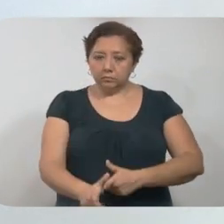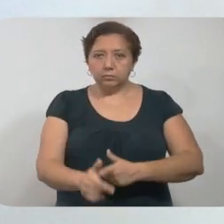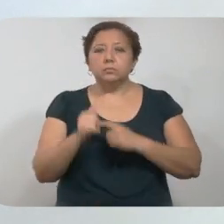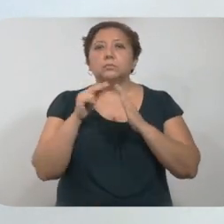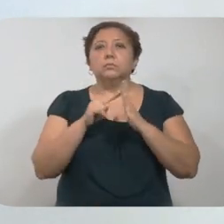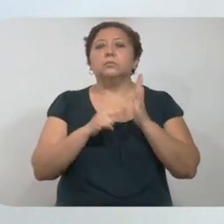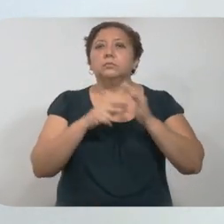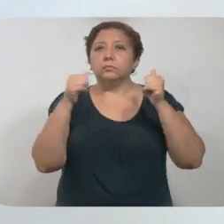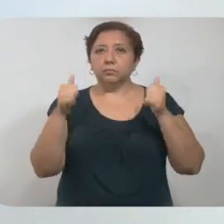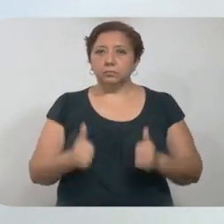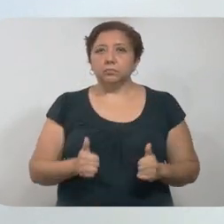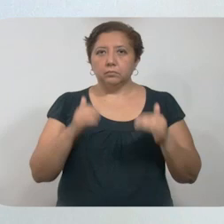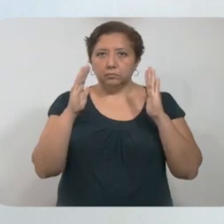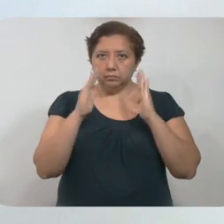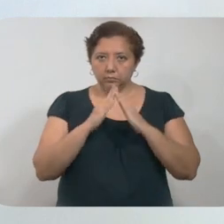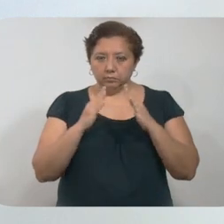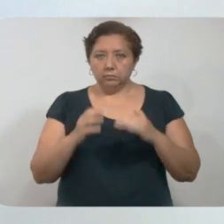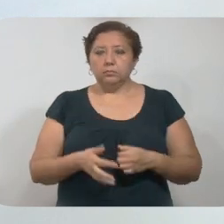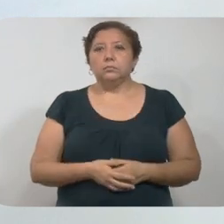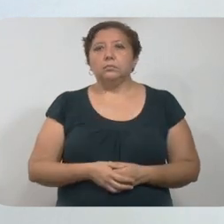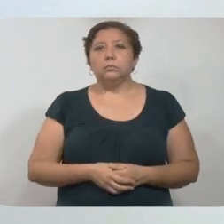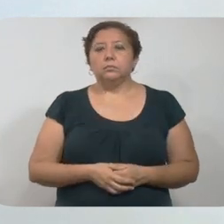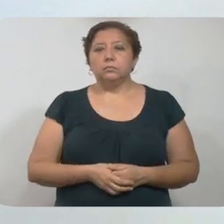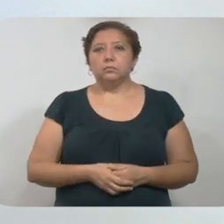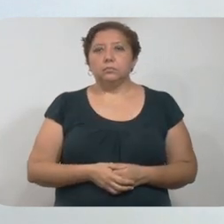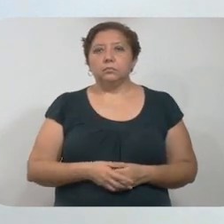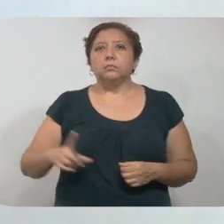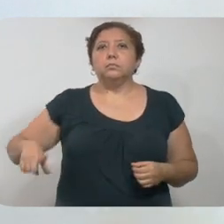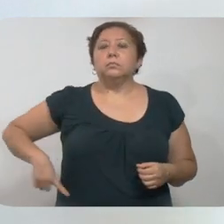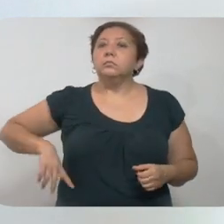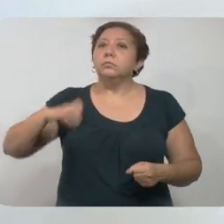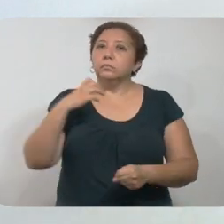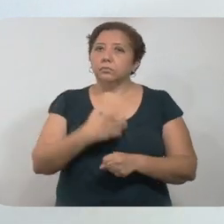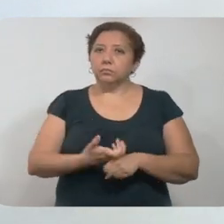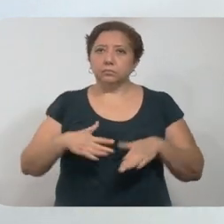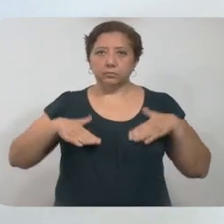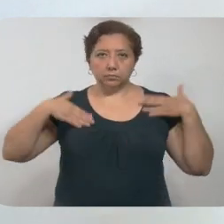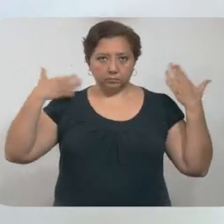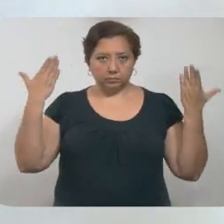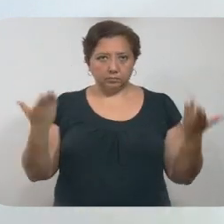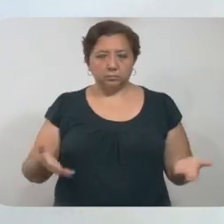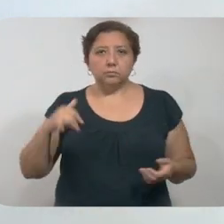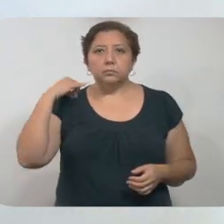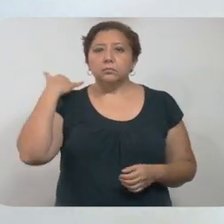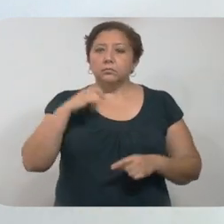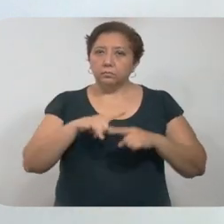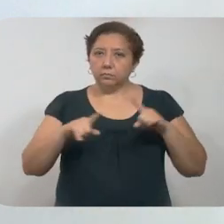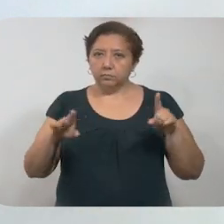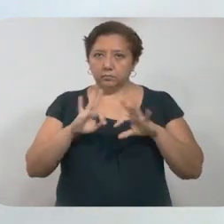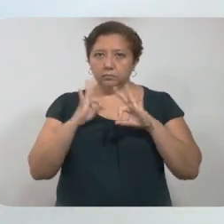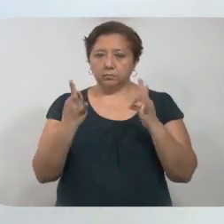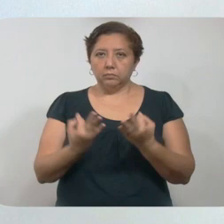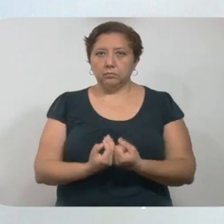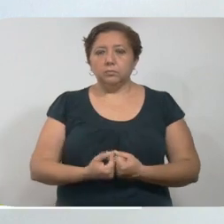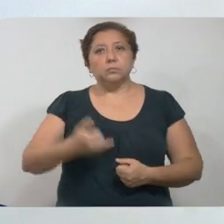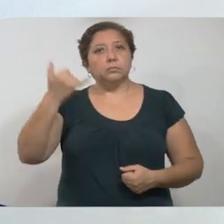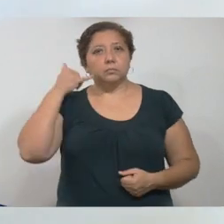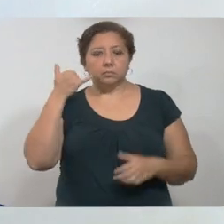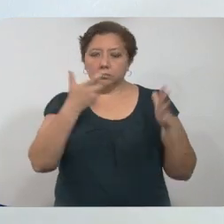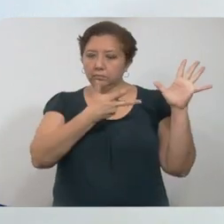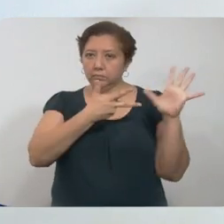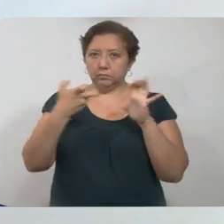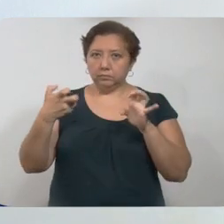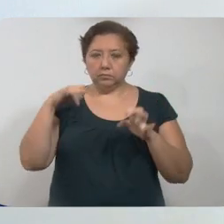manera estricta y a quedarse en sus casas. El gobierno del Estado ha puesto a disposición de los yucatecos diversos canales. La línea